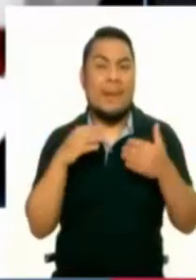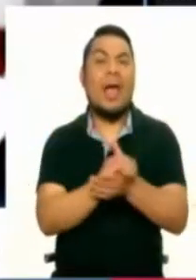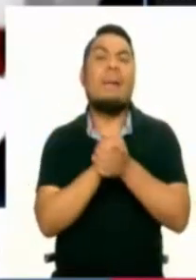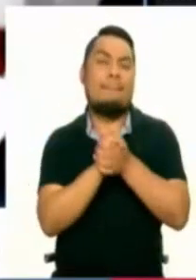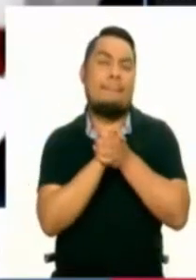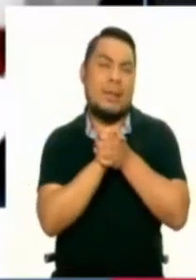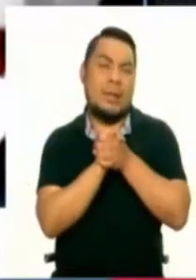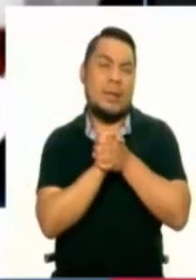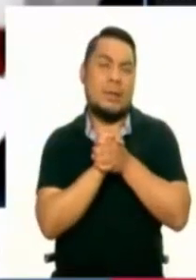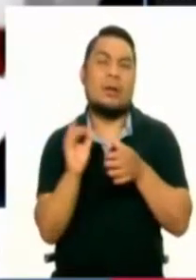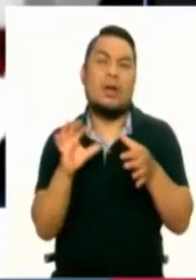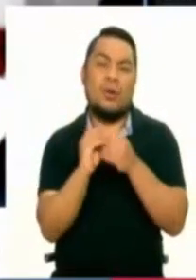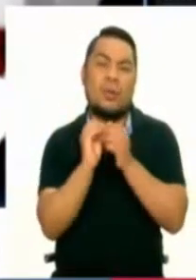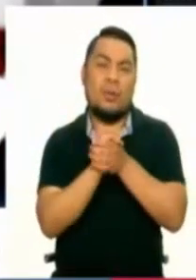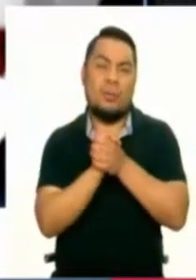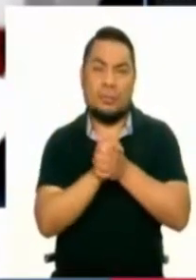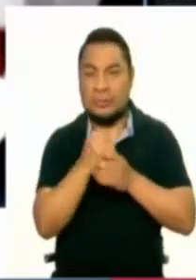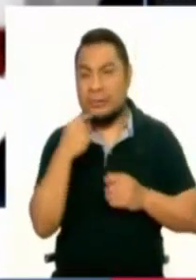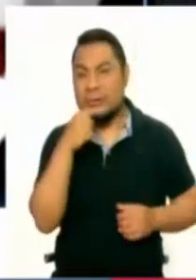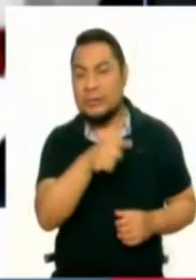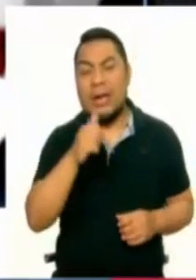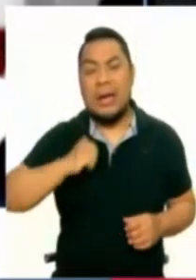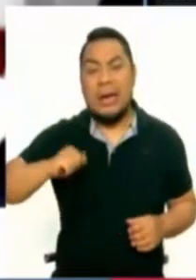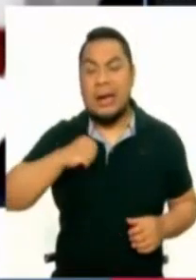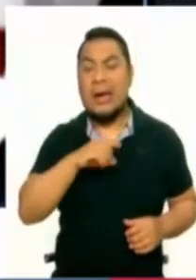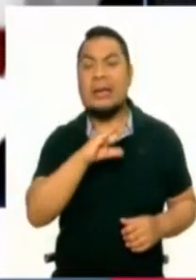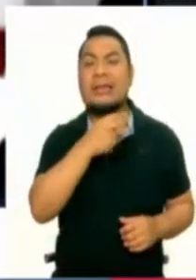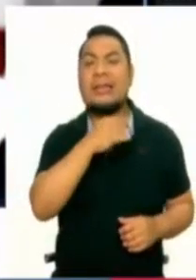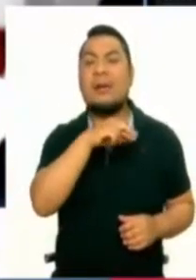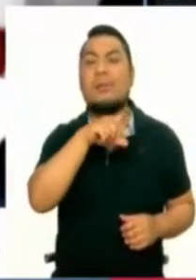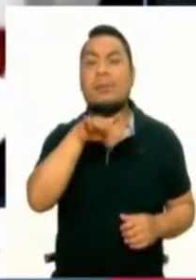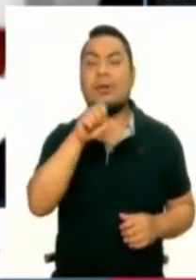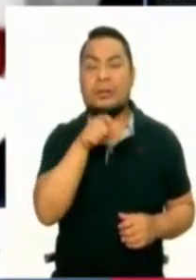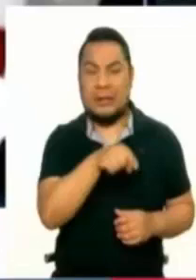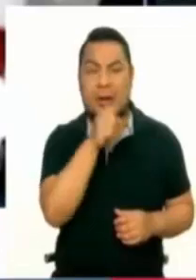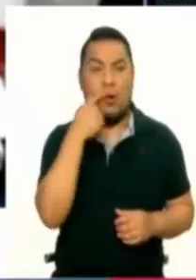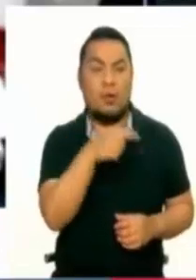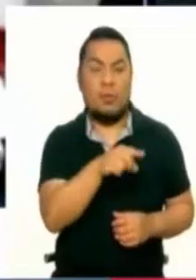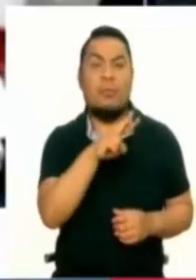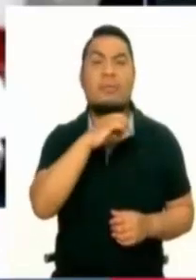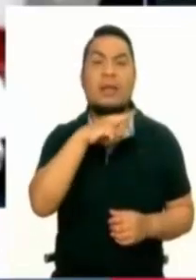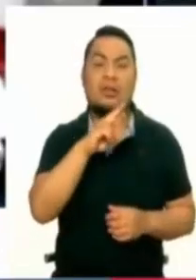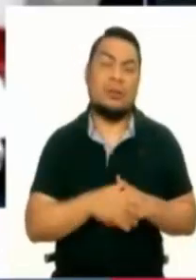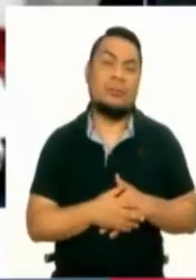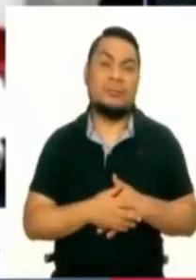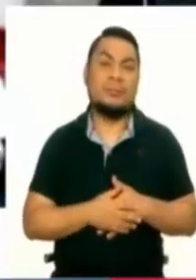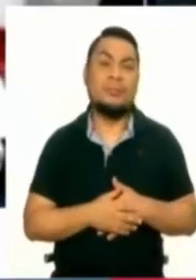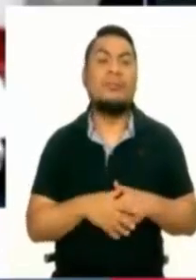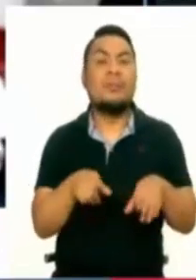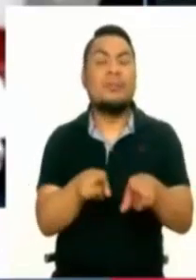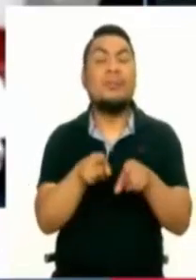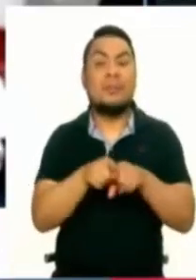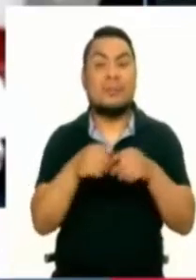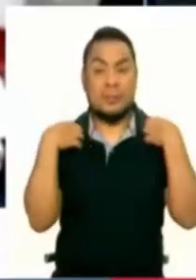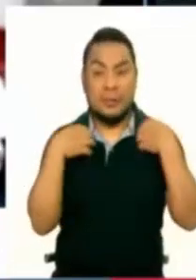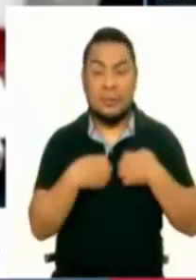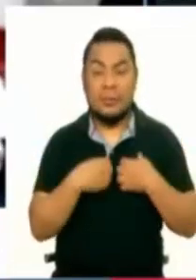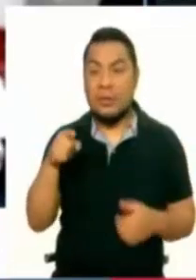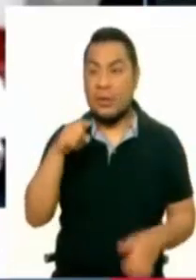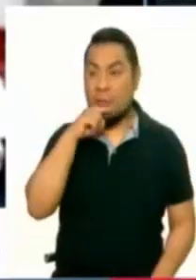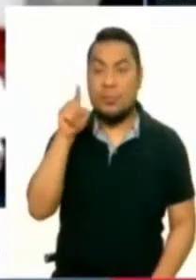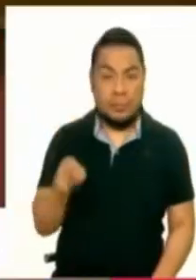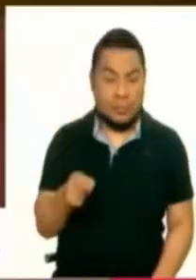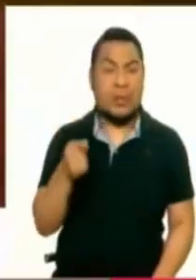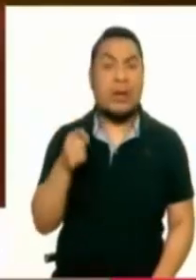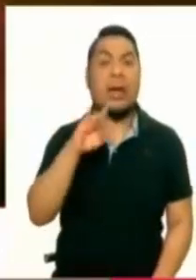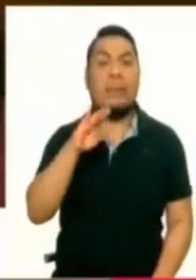del presidente de la República no tendrían ningún valor, porque él dijo que iba a entregar su pasaporte a la primera dama. Sin embargo,